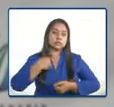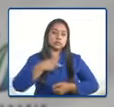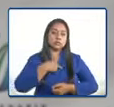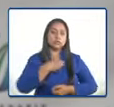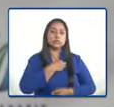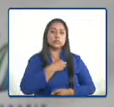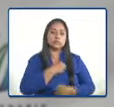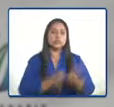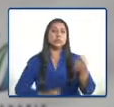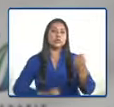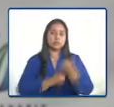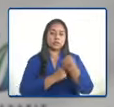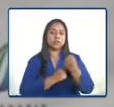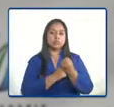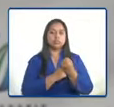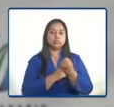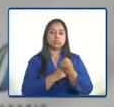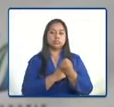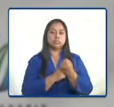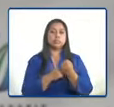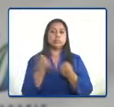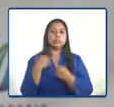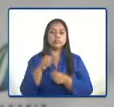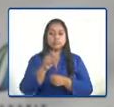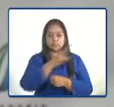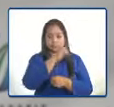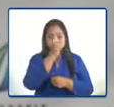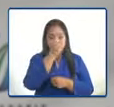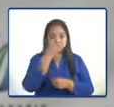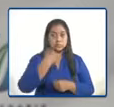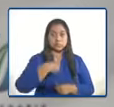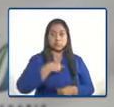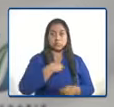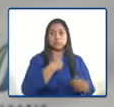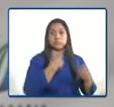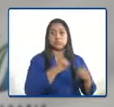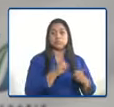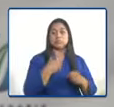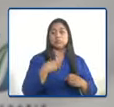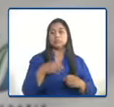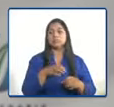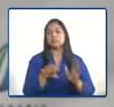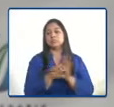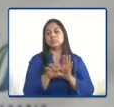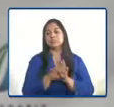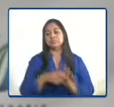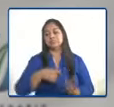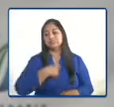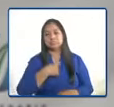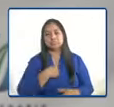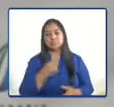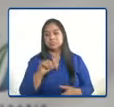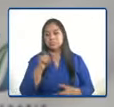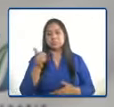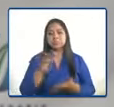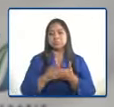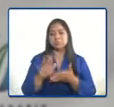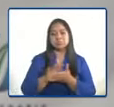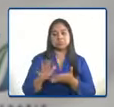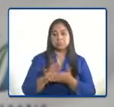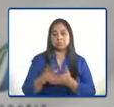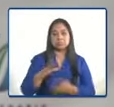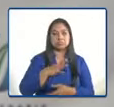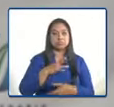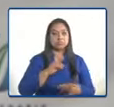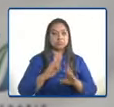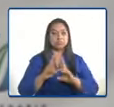o respaldo a las erogaciones que nosotros hacemos como INAP en cuanto a docentes y otros gastos relacionados a los programas.